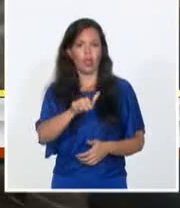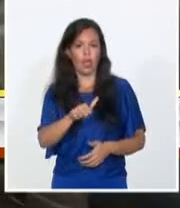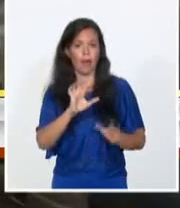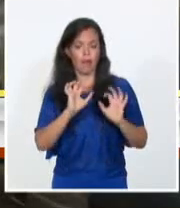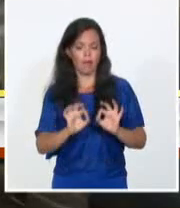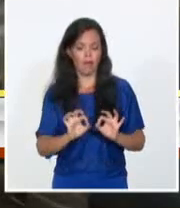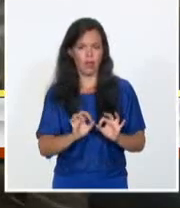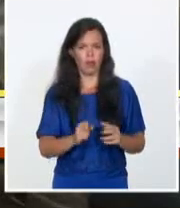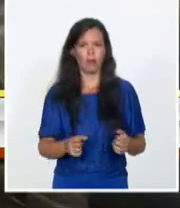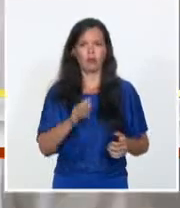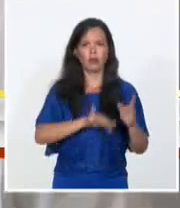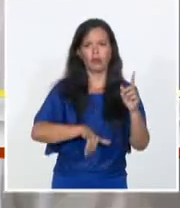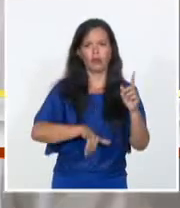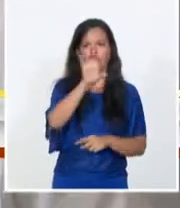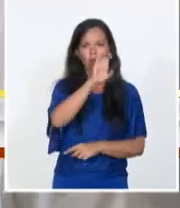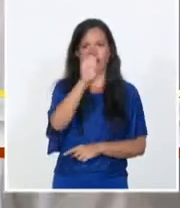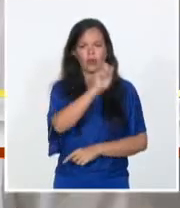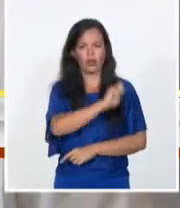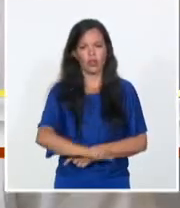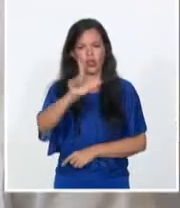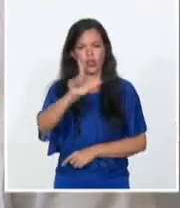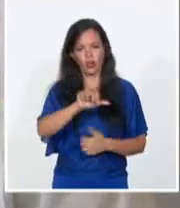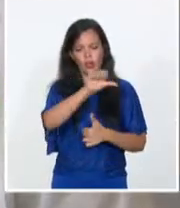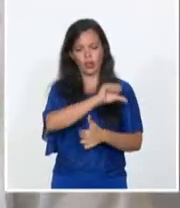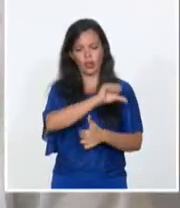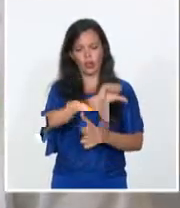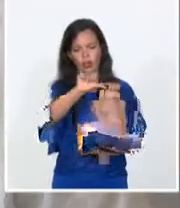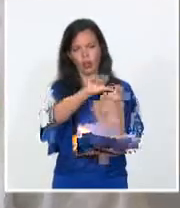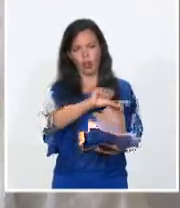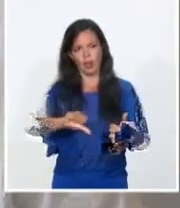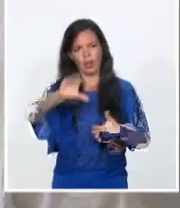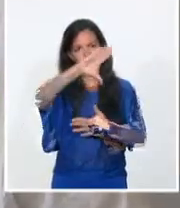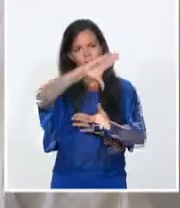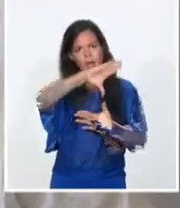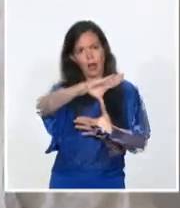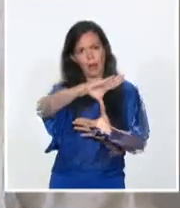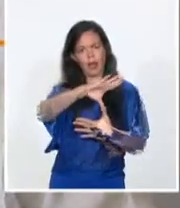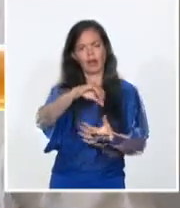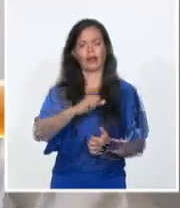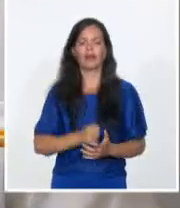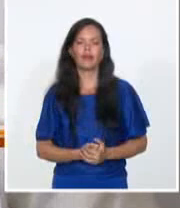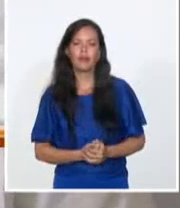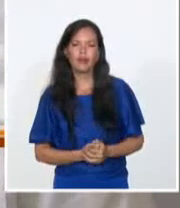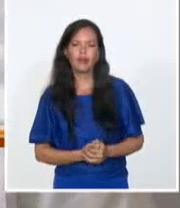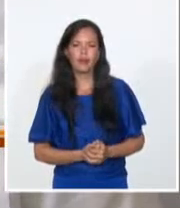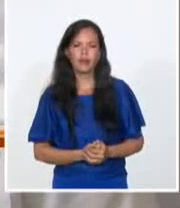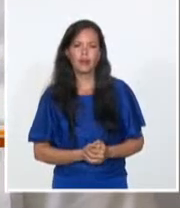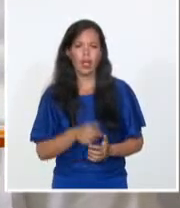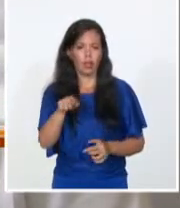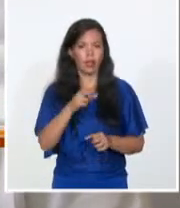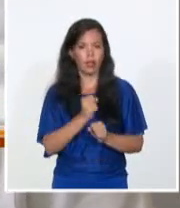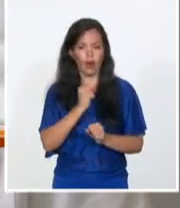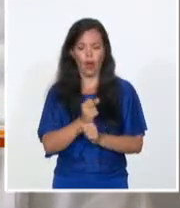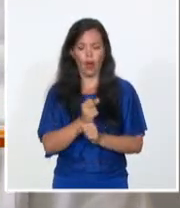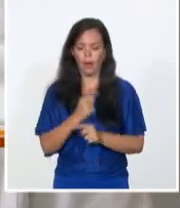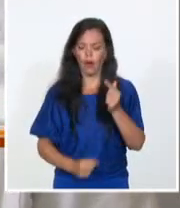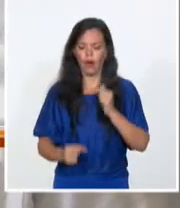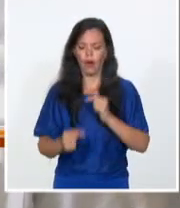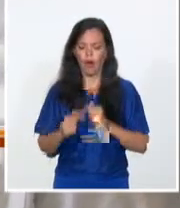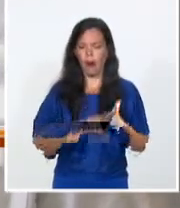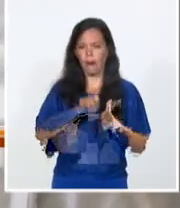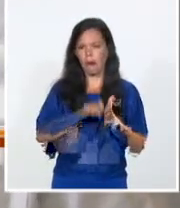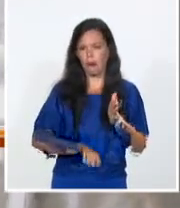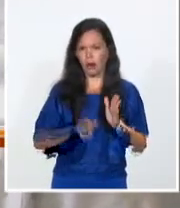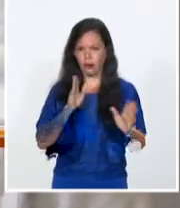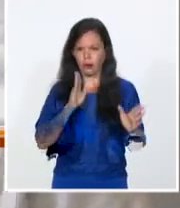Norteamérica, Centroamérica y Caribe. Vamos a trabajar de manera conjunta en las prioridades que nos hemos trazado para el sector de